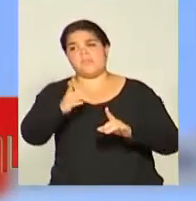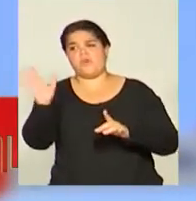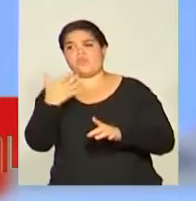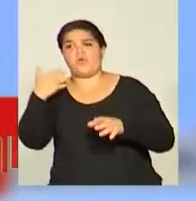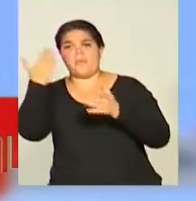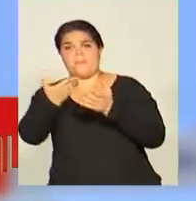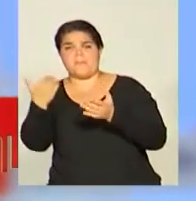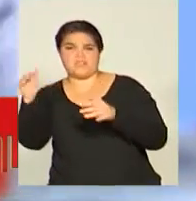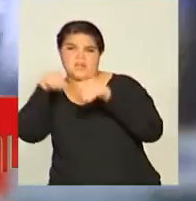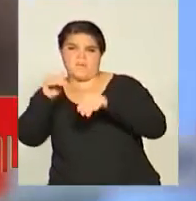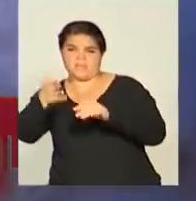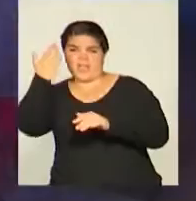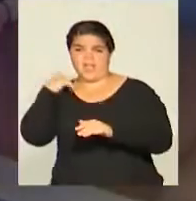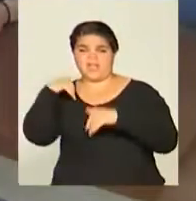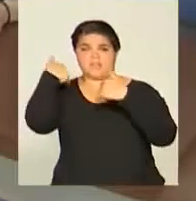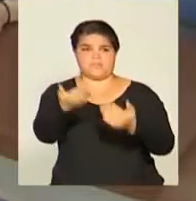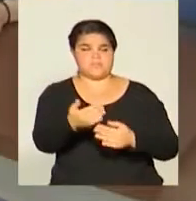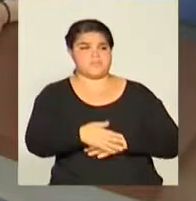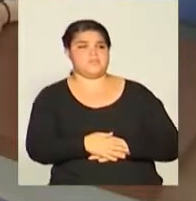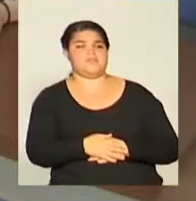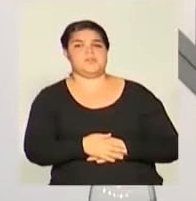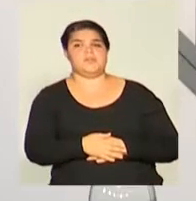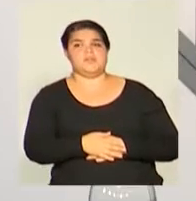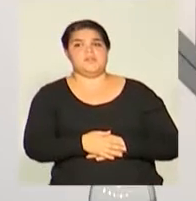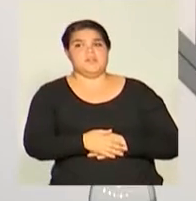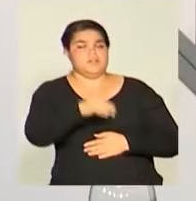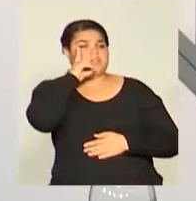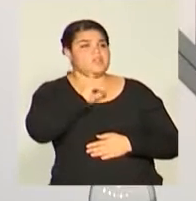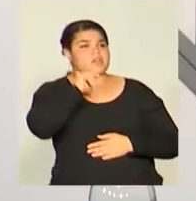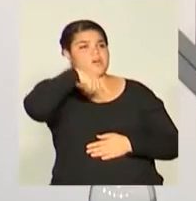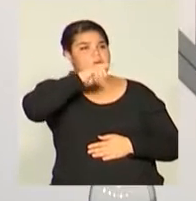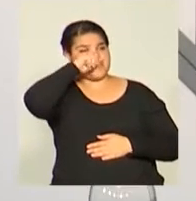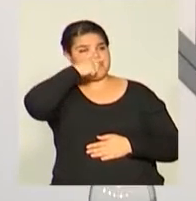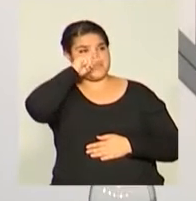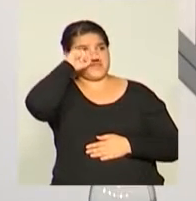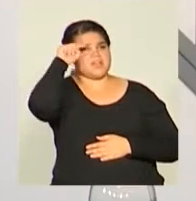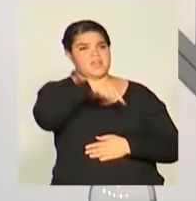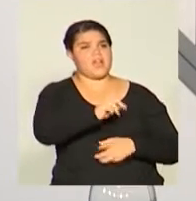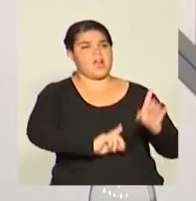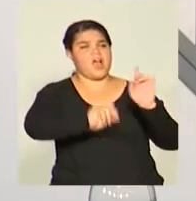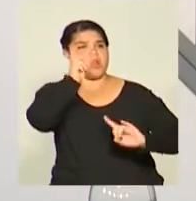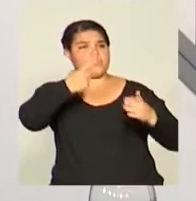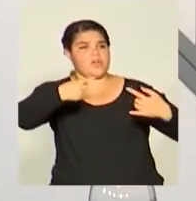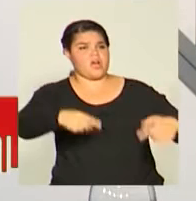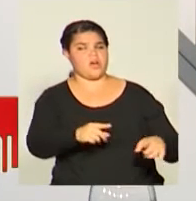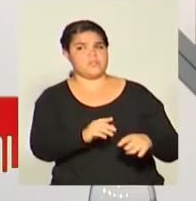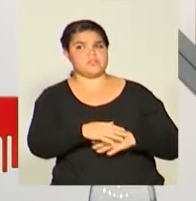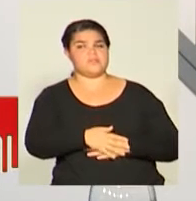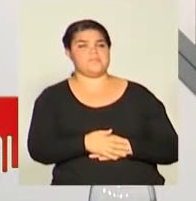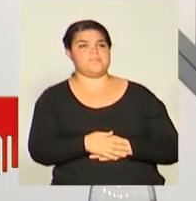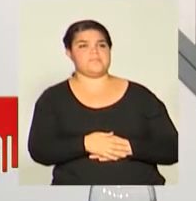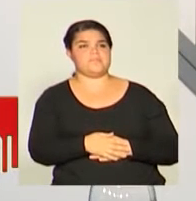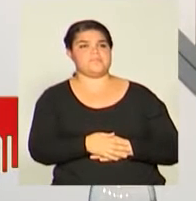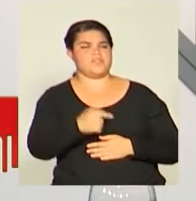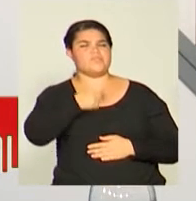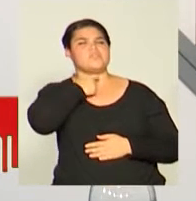esperan. Sebastián, hoy Mauricio Macri habló en conferencia de prensa, deslizó algunas cuestiones en materia económica y me quiero detener en una